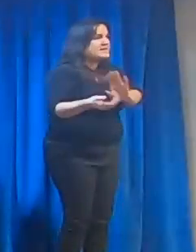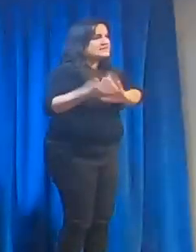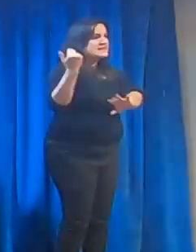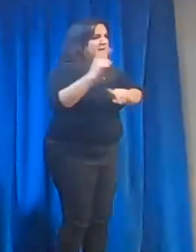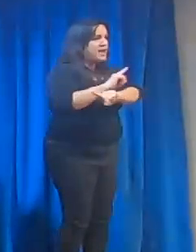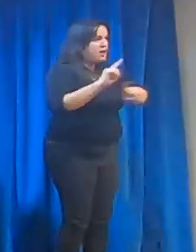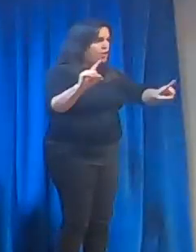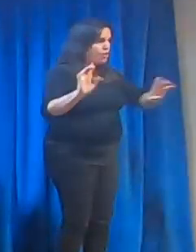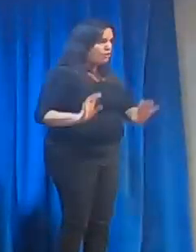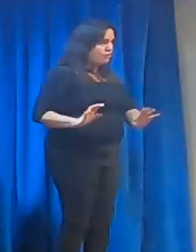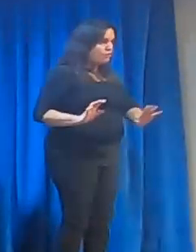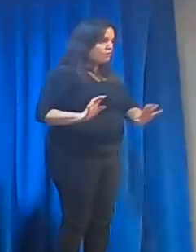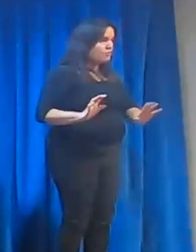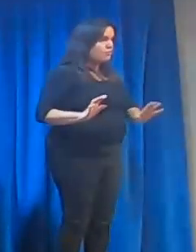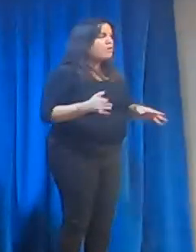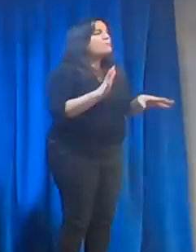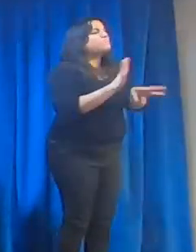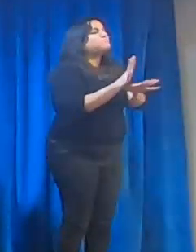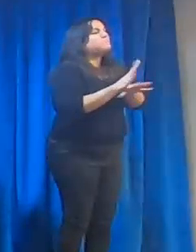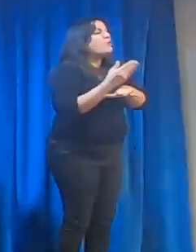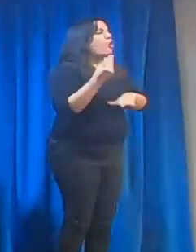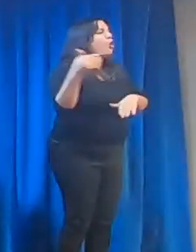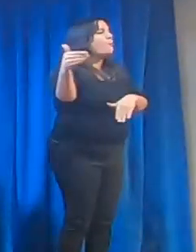Le pegan, ¿no?